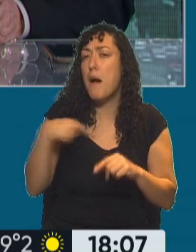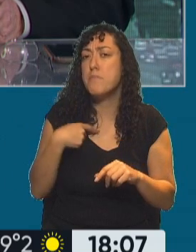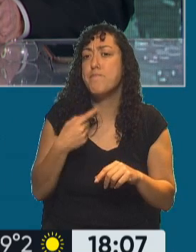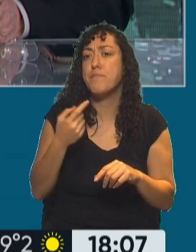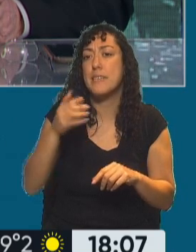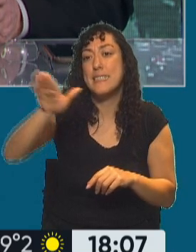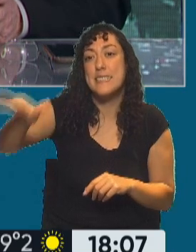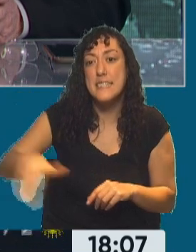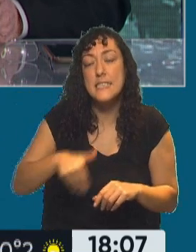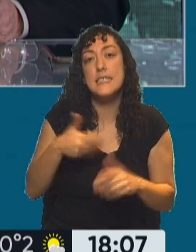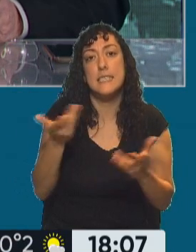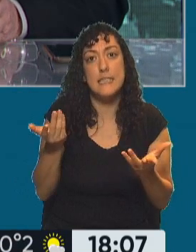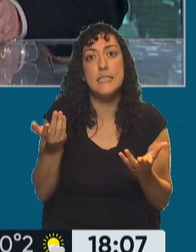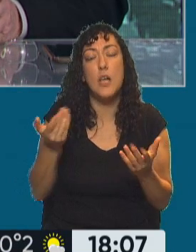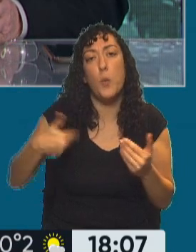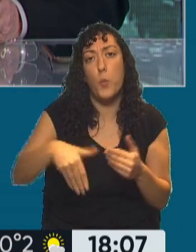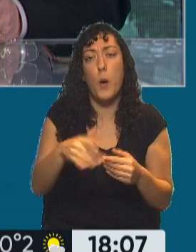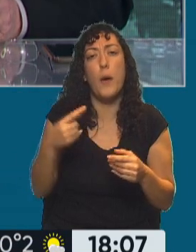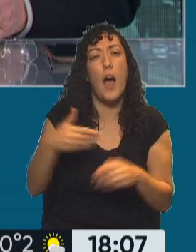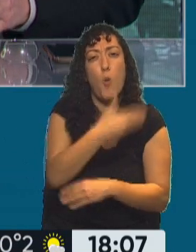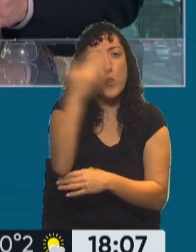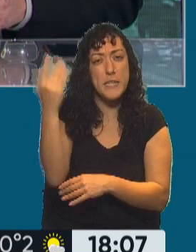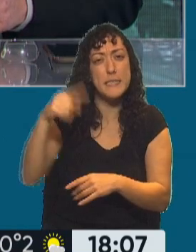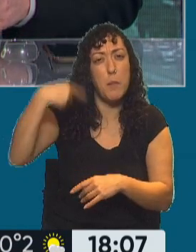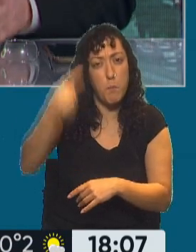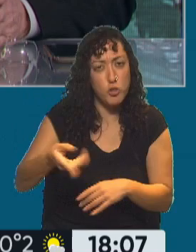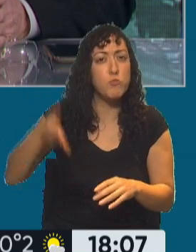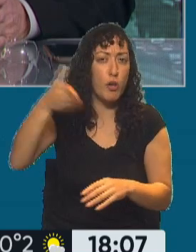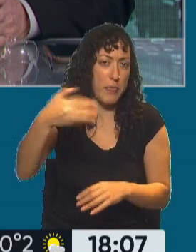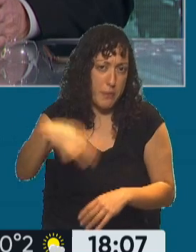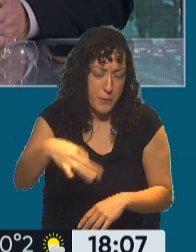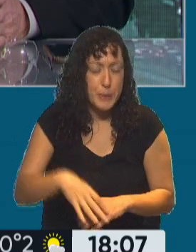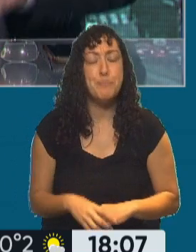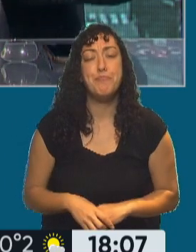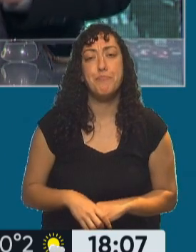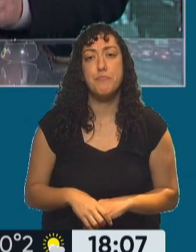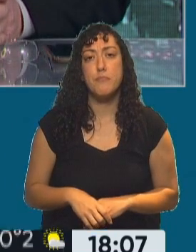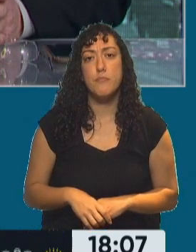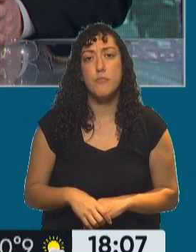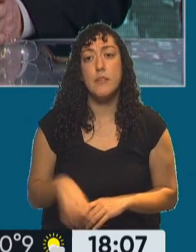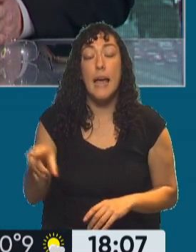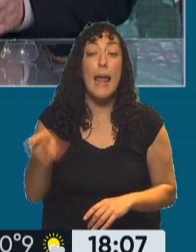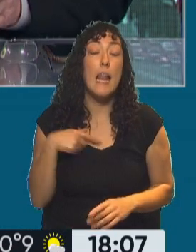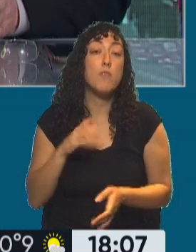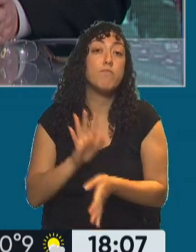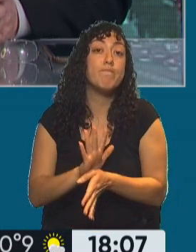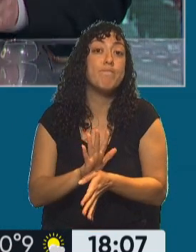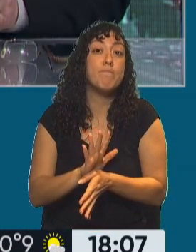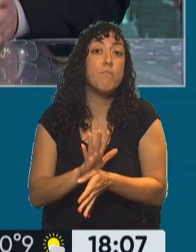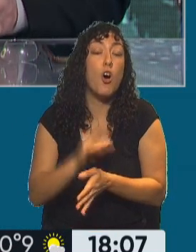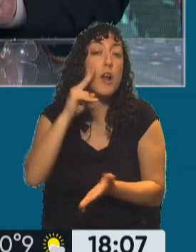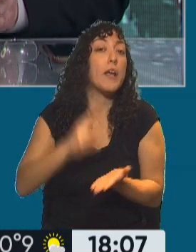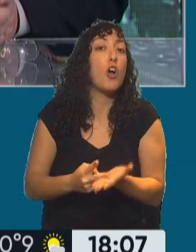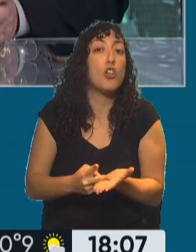citado, probablemente vaya en las próximas audiencias. Básicamente lo que hizo fue reconocer que estuvo